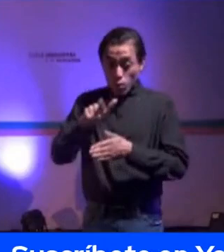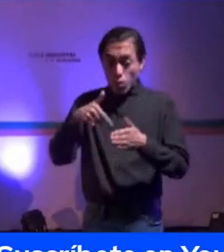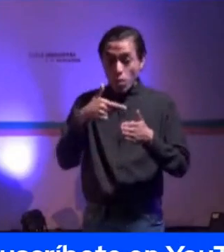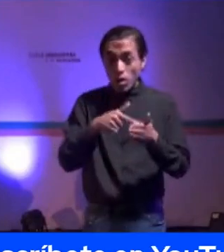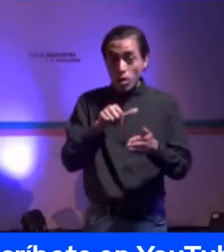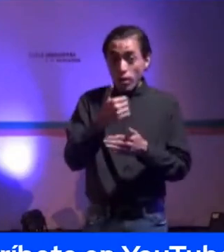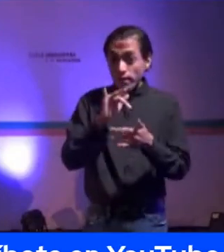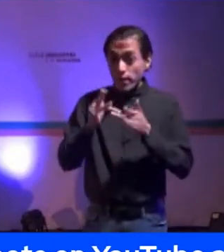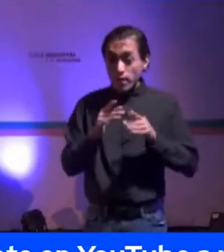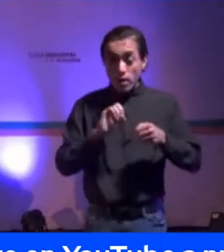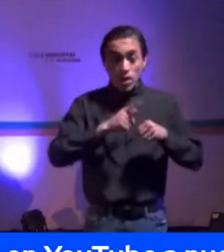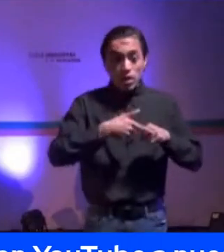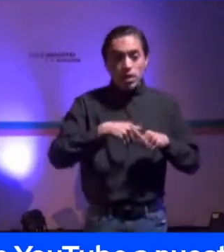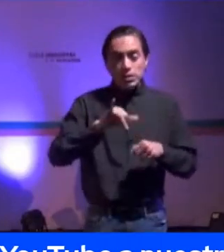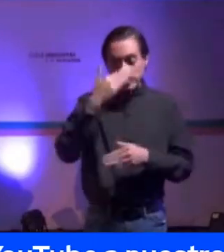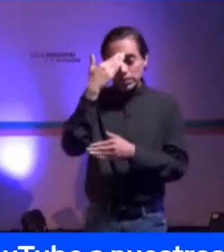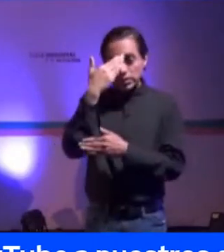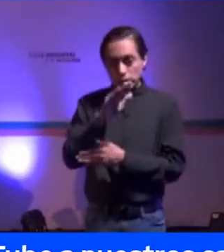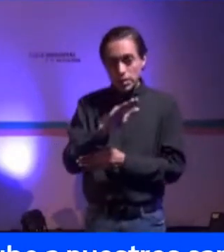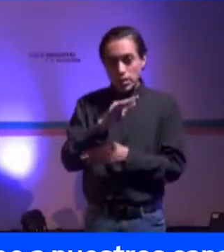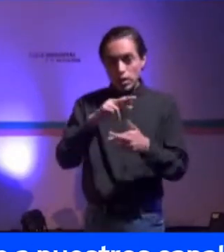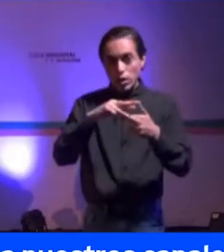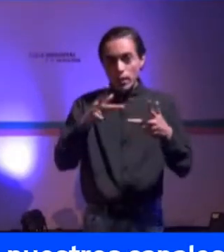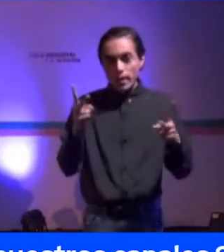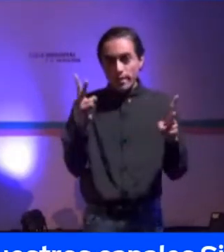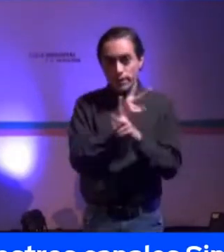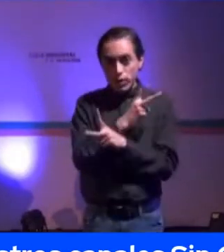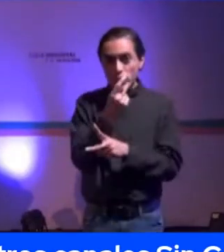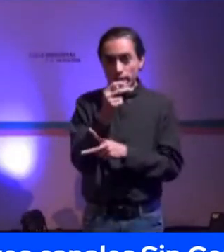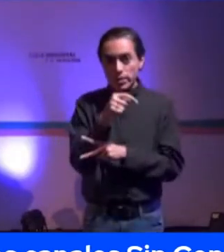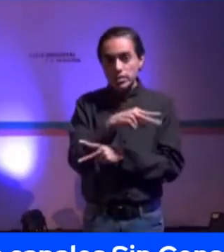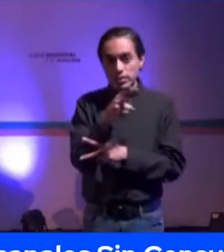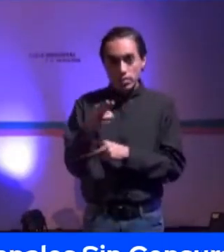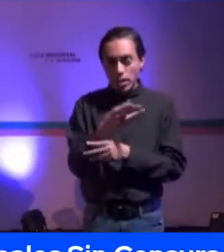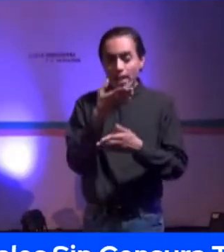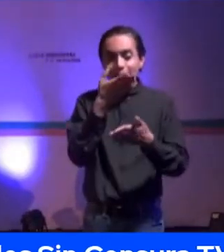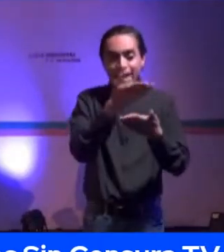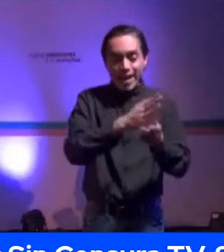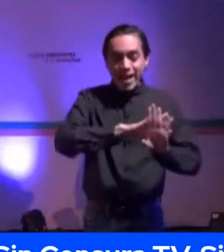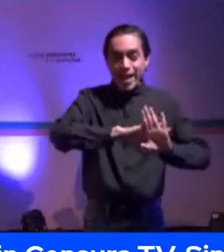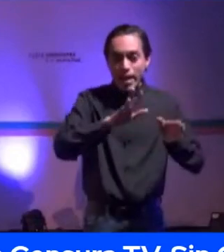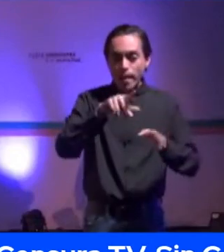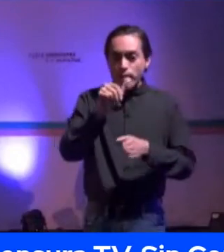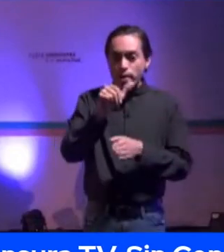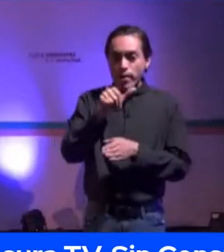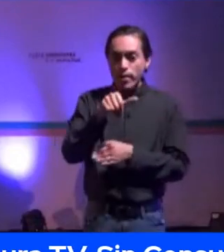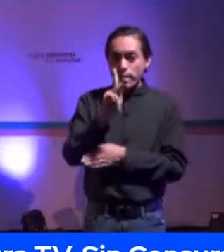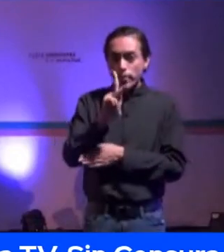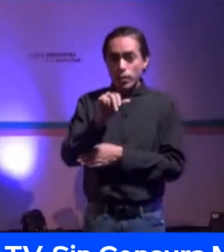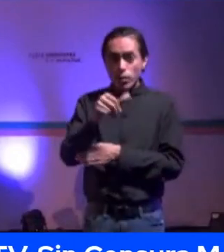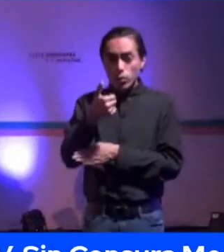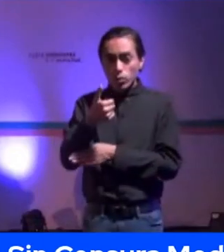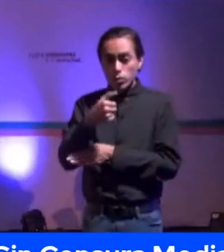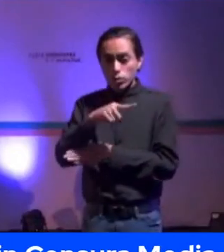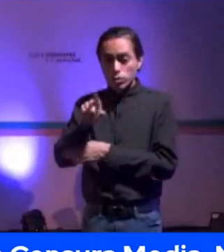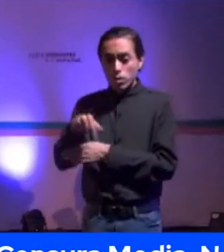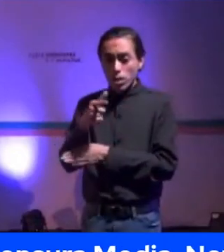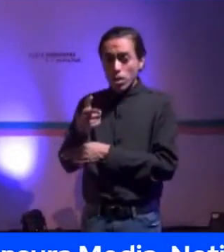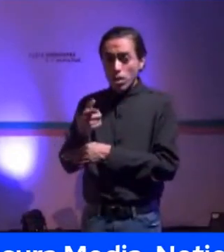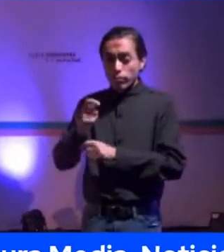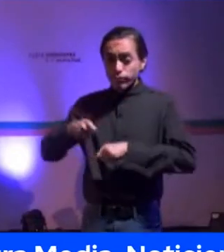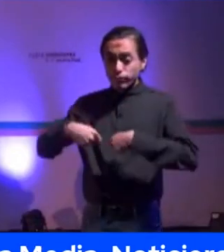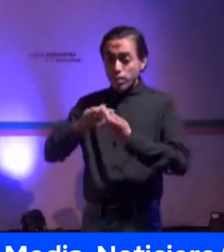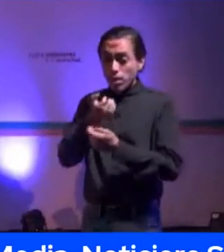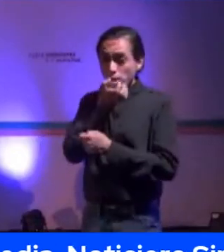ejemplo, Rompeviento TV y Ledesma ya habían ido por allá, pero de ahí en fuera, los medios